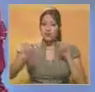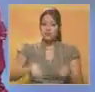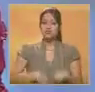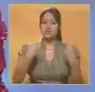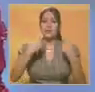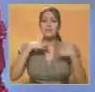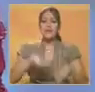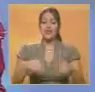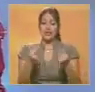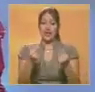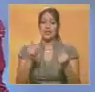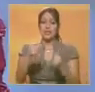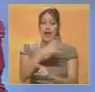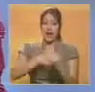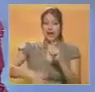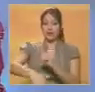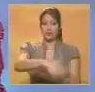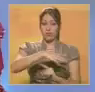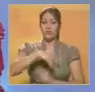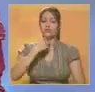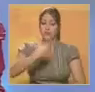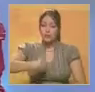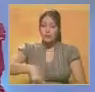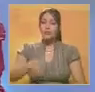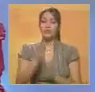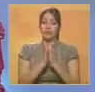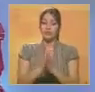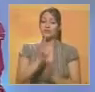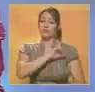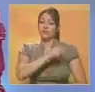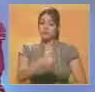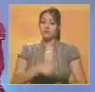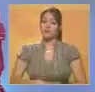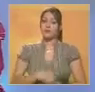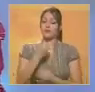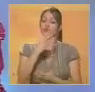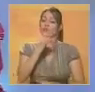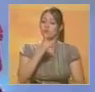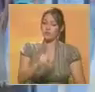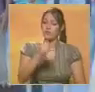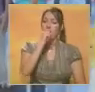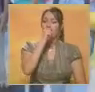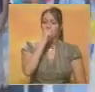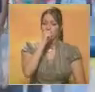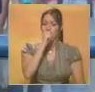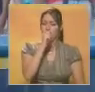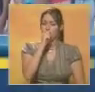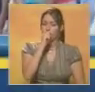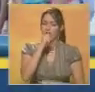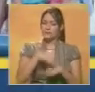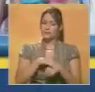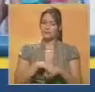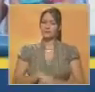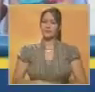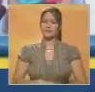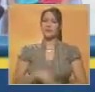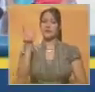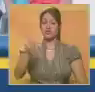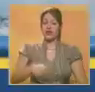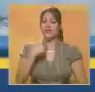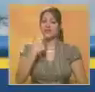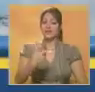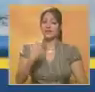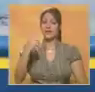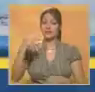económicas y ambientales piden la pronta acción de las autoridades gustavo brito nos amplía los vecinos aseguran que este derrame de crudo